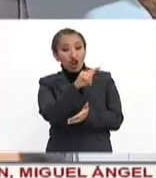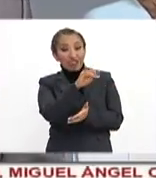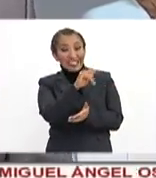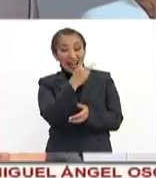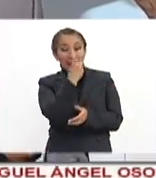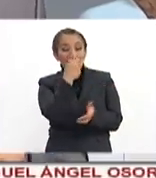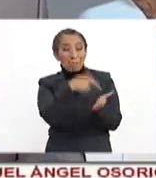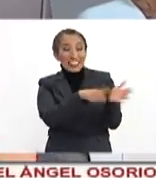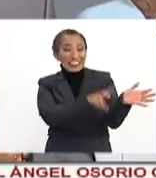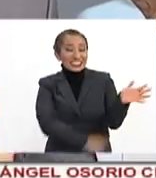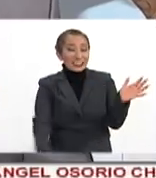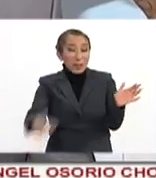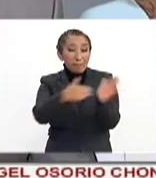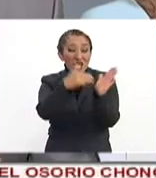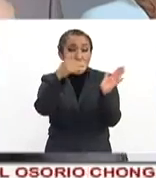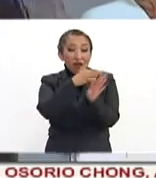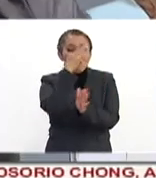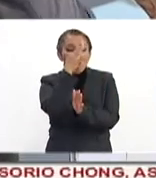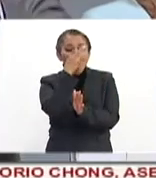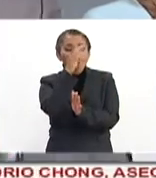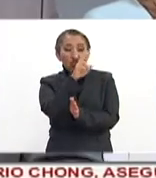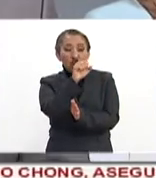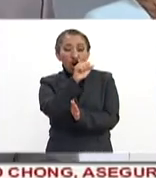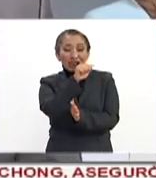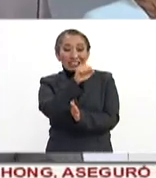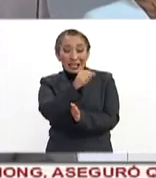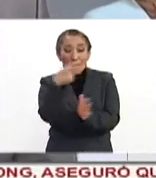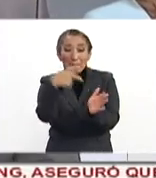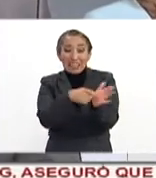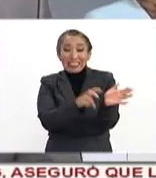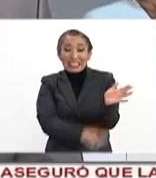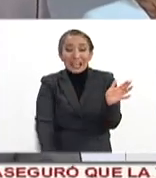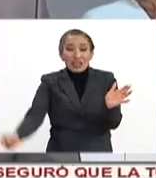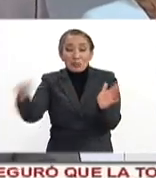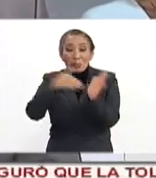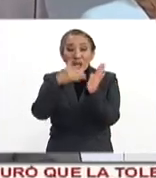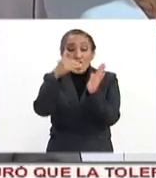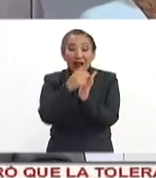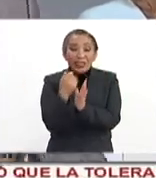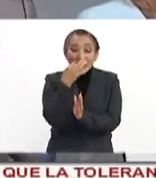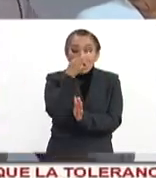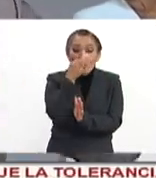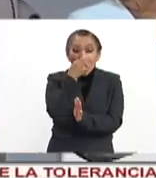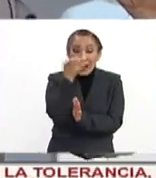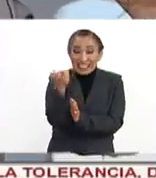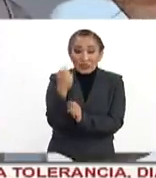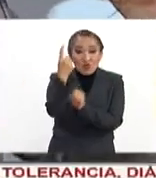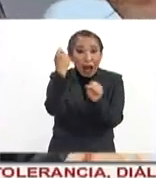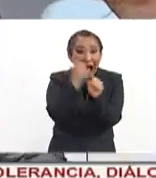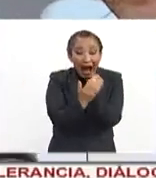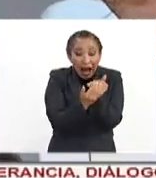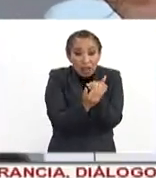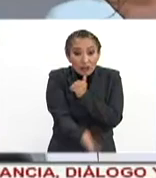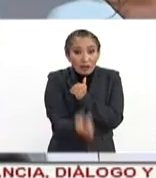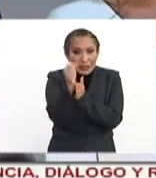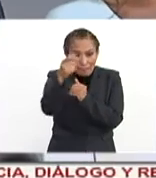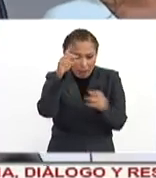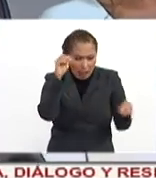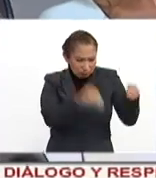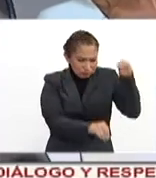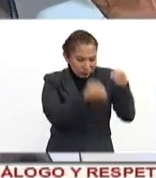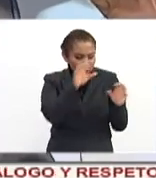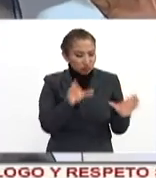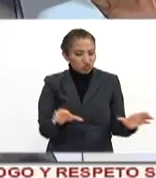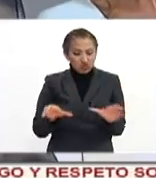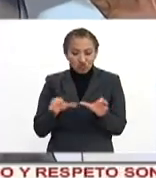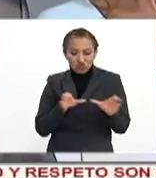1.300 millones de rosas al año. 1.300 millones de rosas al año. Y todo lo que tiene que ver con la producción de flor